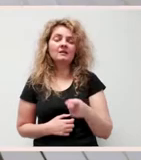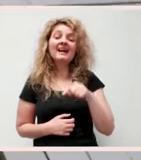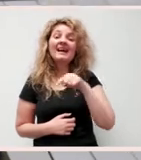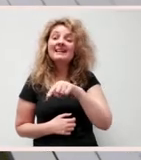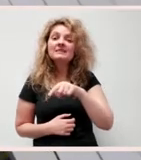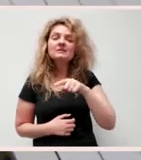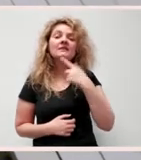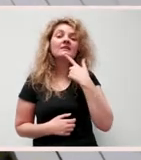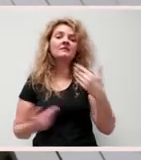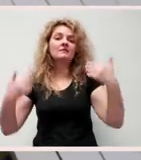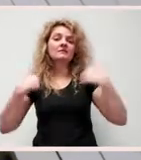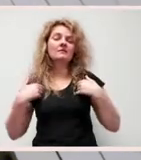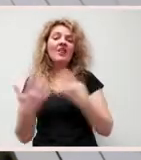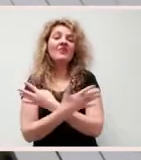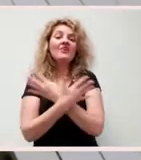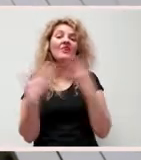ano